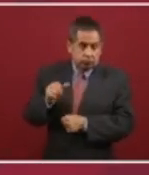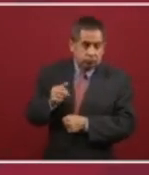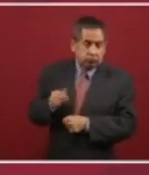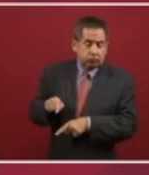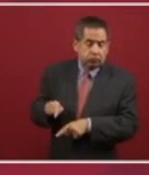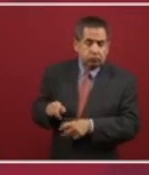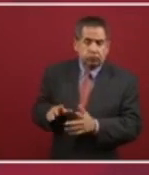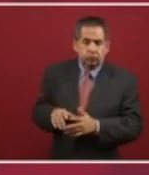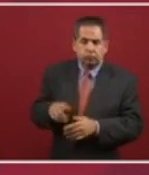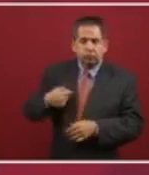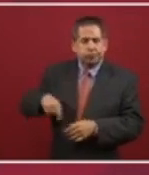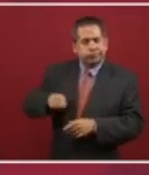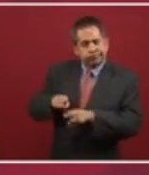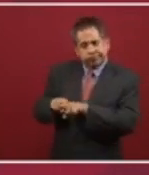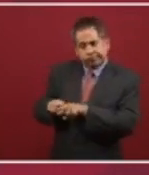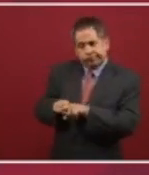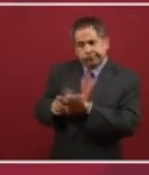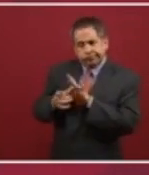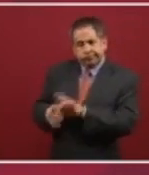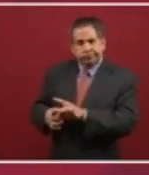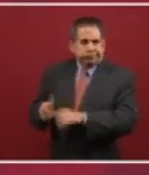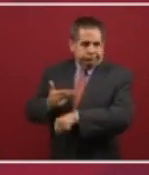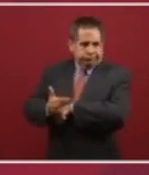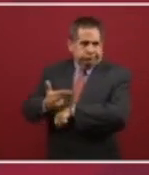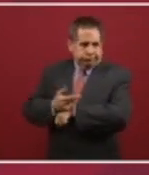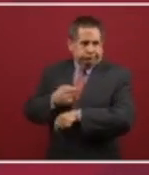nuestros hermanos hondureños,